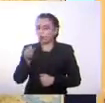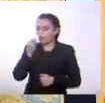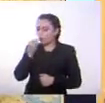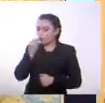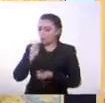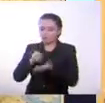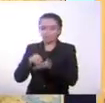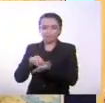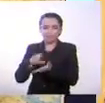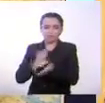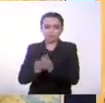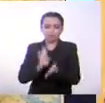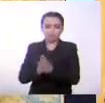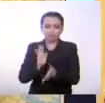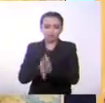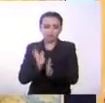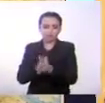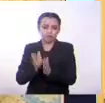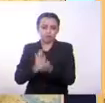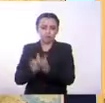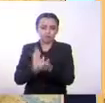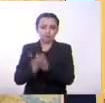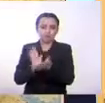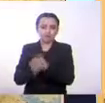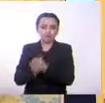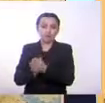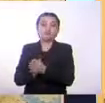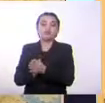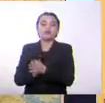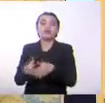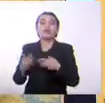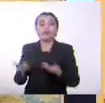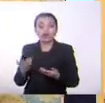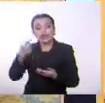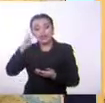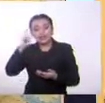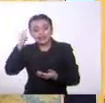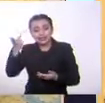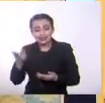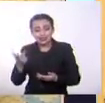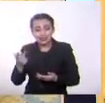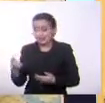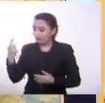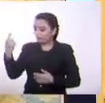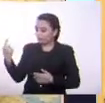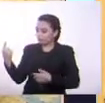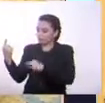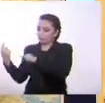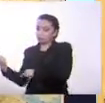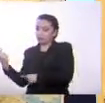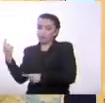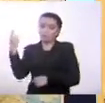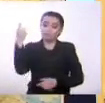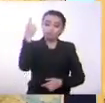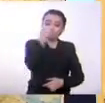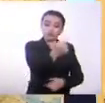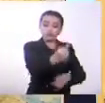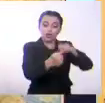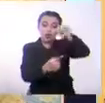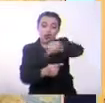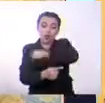de migración, ¿qué significa? Obedece a que una persona viaja a otro país, ¿no?